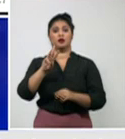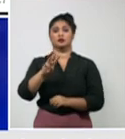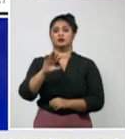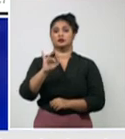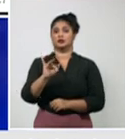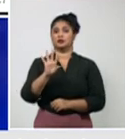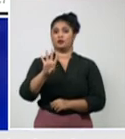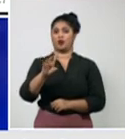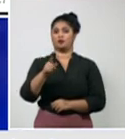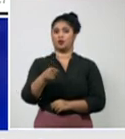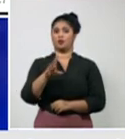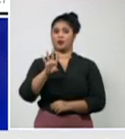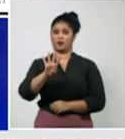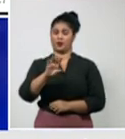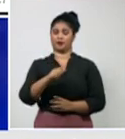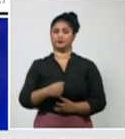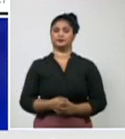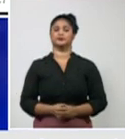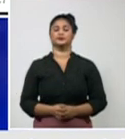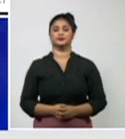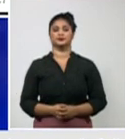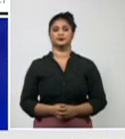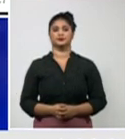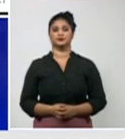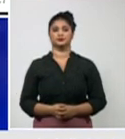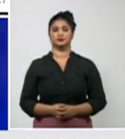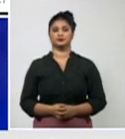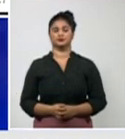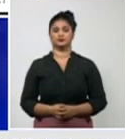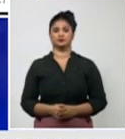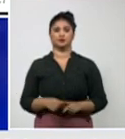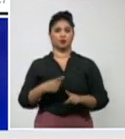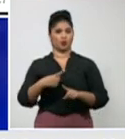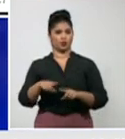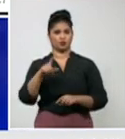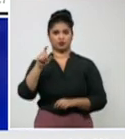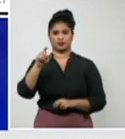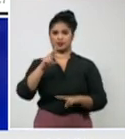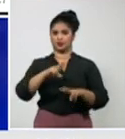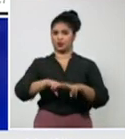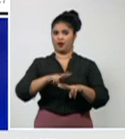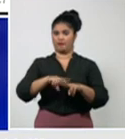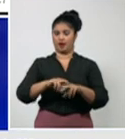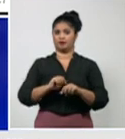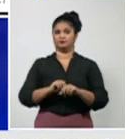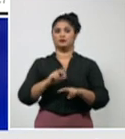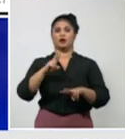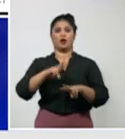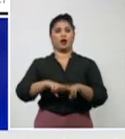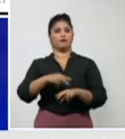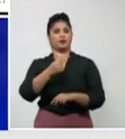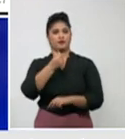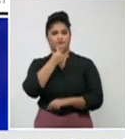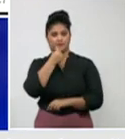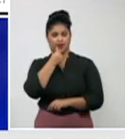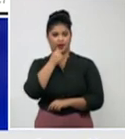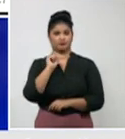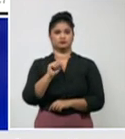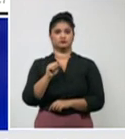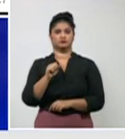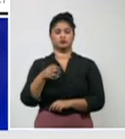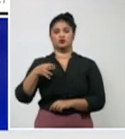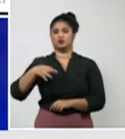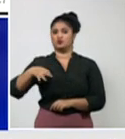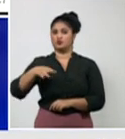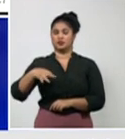374,4, una tasa elevada. Le sigue Centro Habana, Habana Vieja, municipio Santiago de